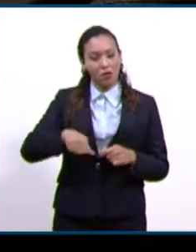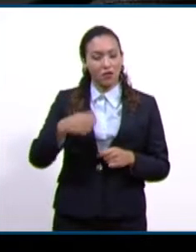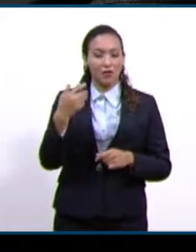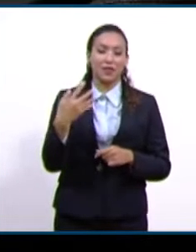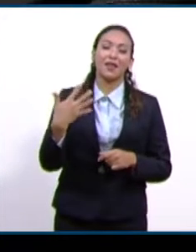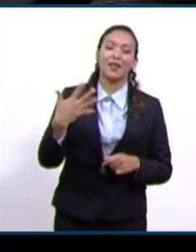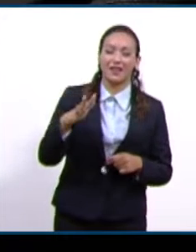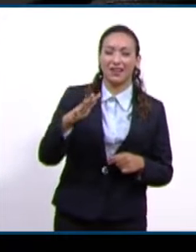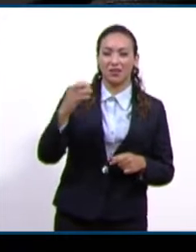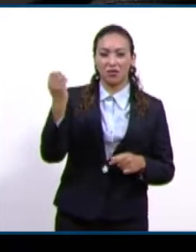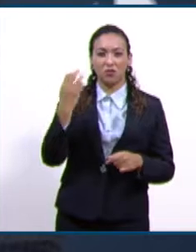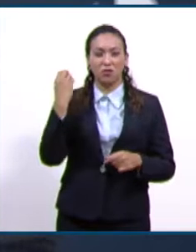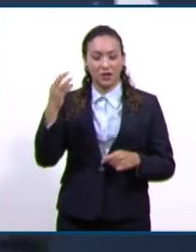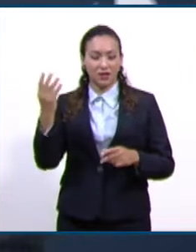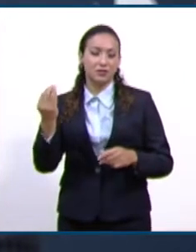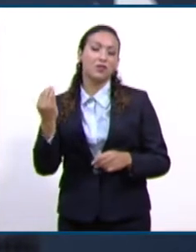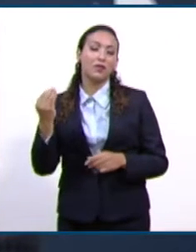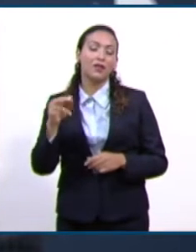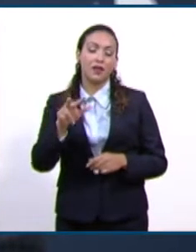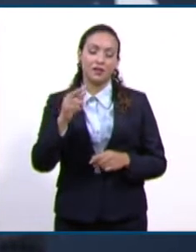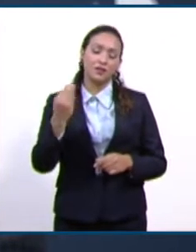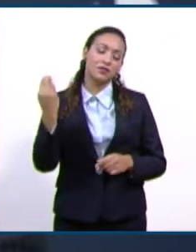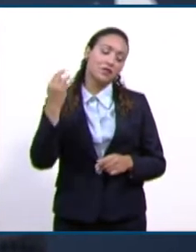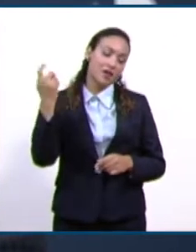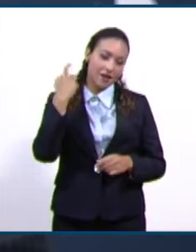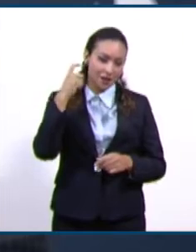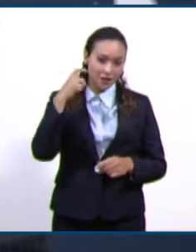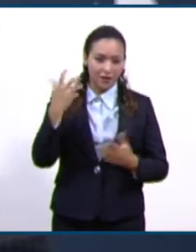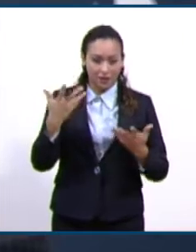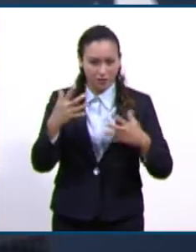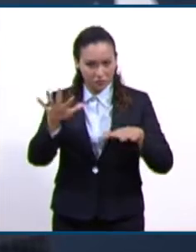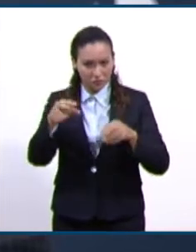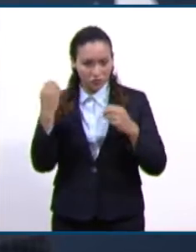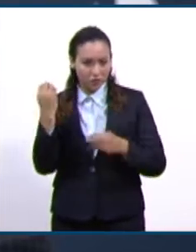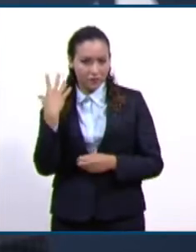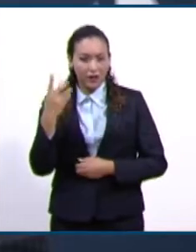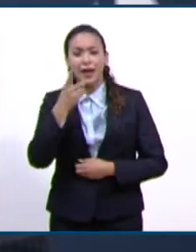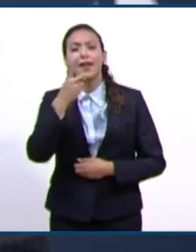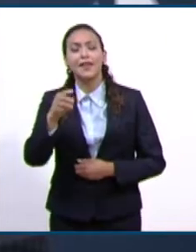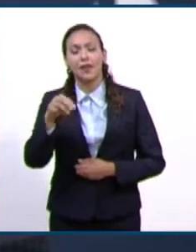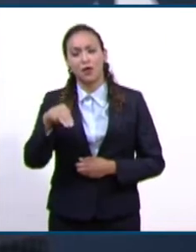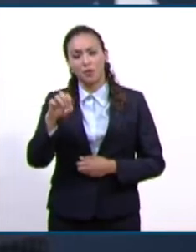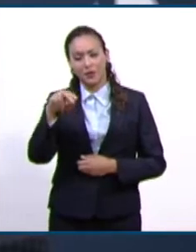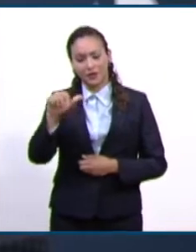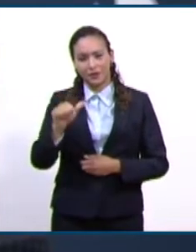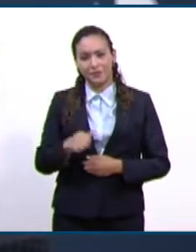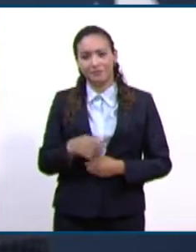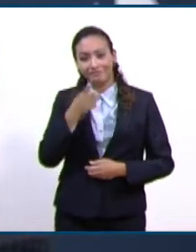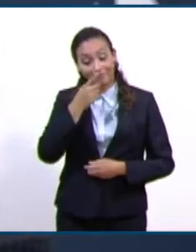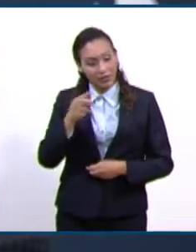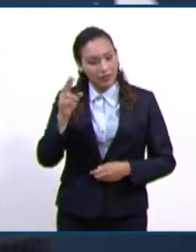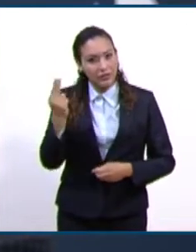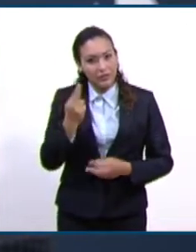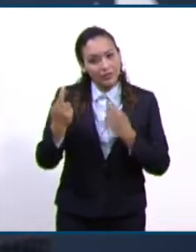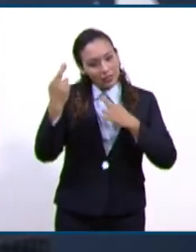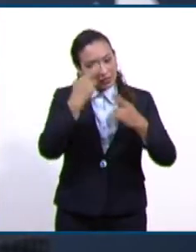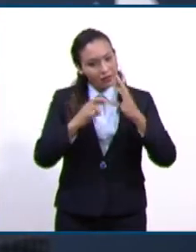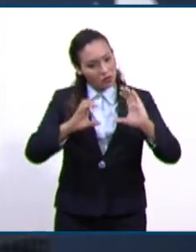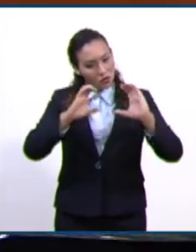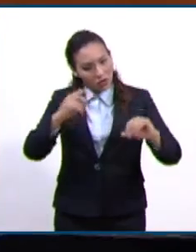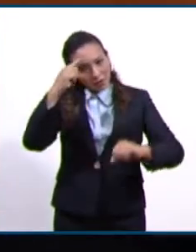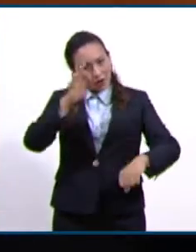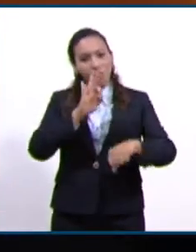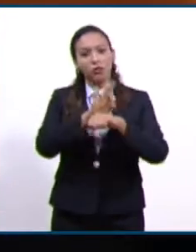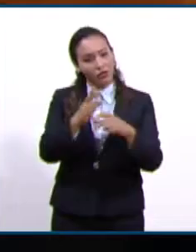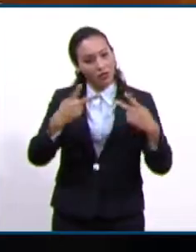Barra Mexicana de Abogados, realizado en Querétaro, el ministro Gutiérrez Ortiz Mena destacó resoluciones de la primera sala de la Corte para la